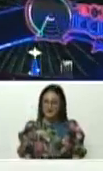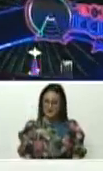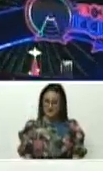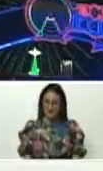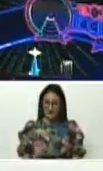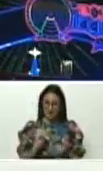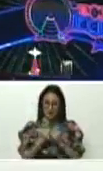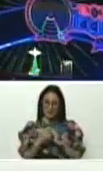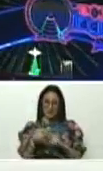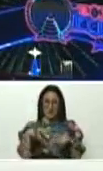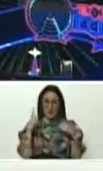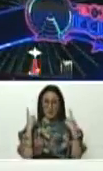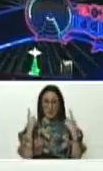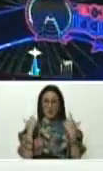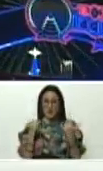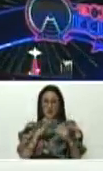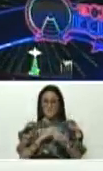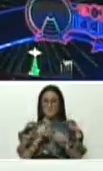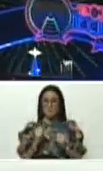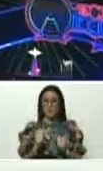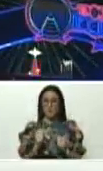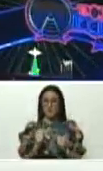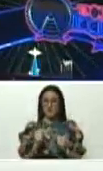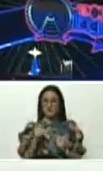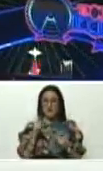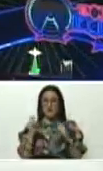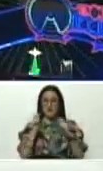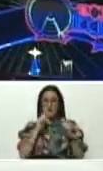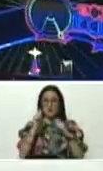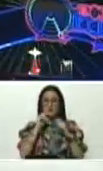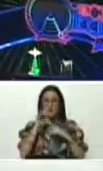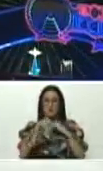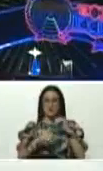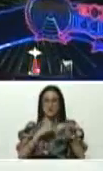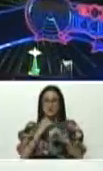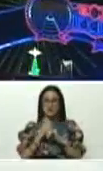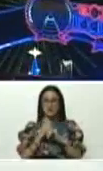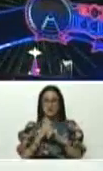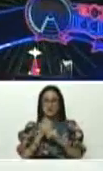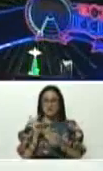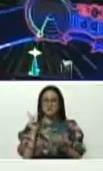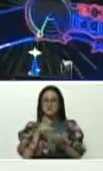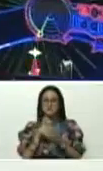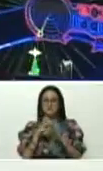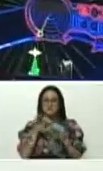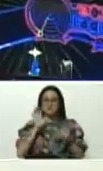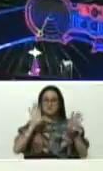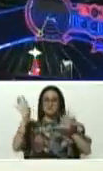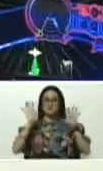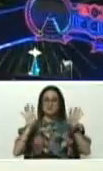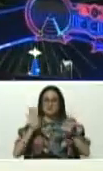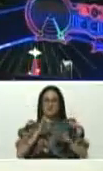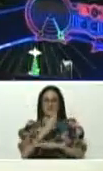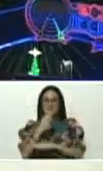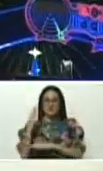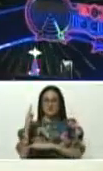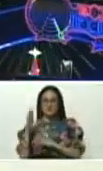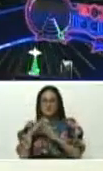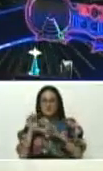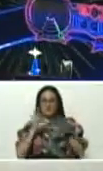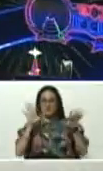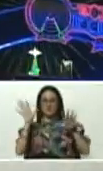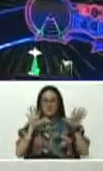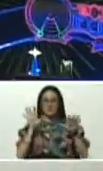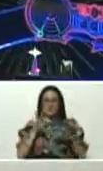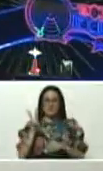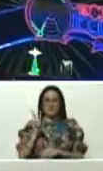convertir a La Guaira con una potencia incluso para el turismo internacional, para que vengan desde todas partes del Caribe, de todas partes de